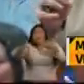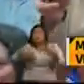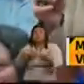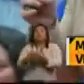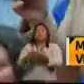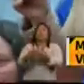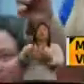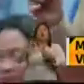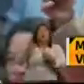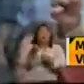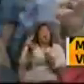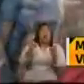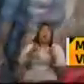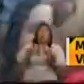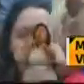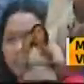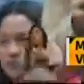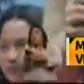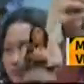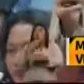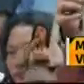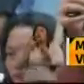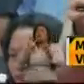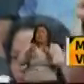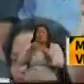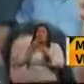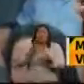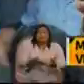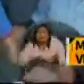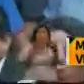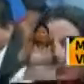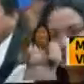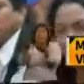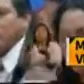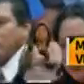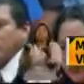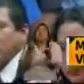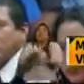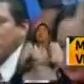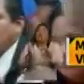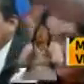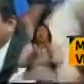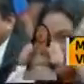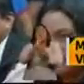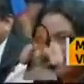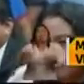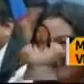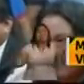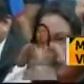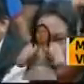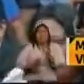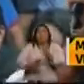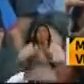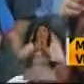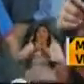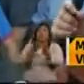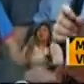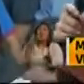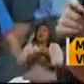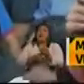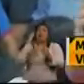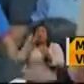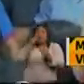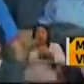de una u otra medida hemos dado para construir esto. No solo para un pago de una